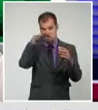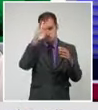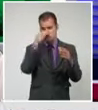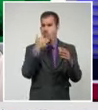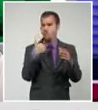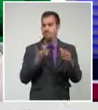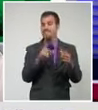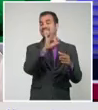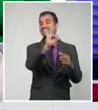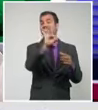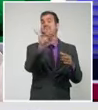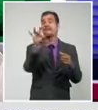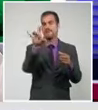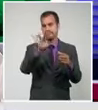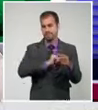715 diagnosticados en Cuba.